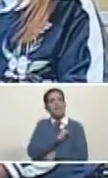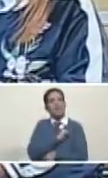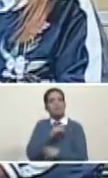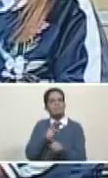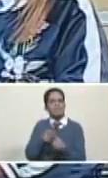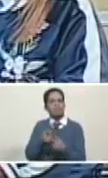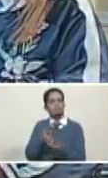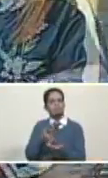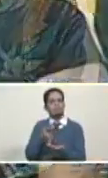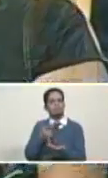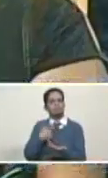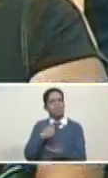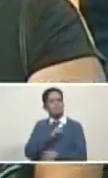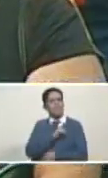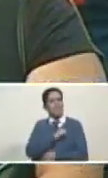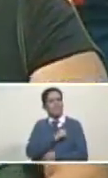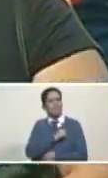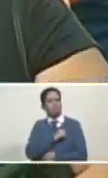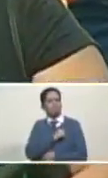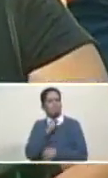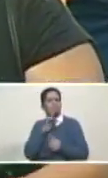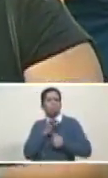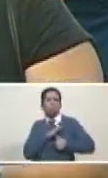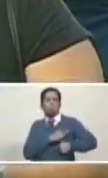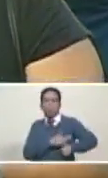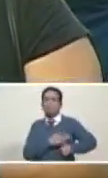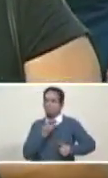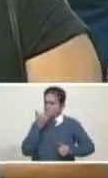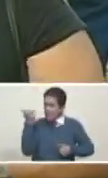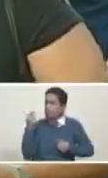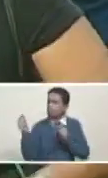negociar, dijo Kennedy.